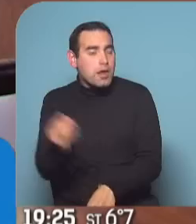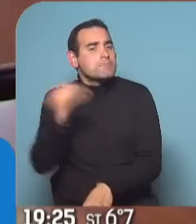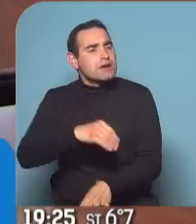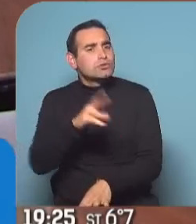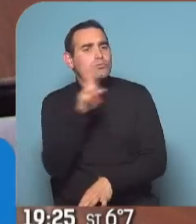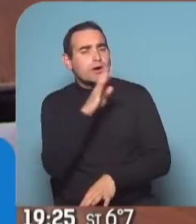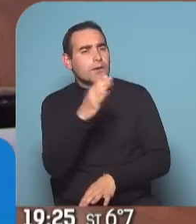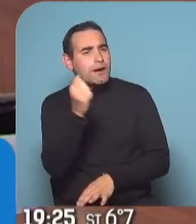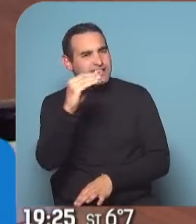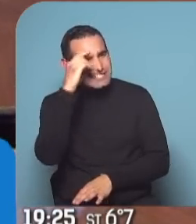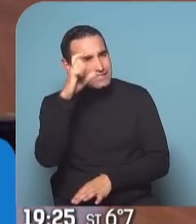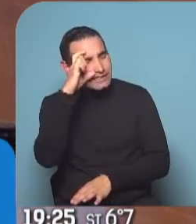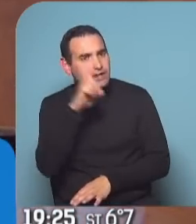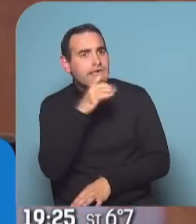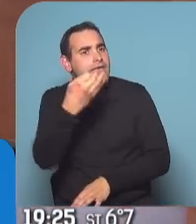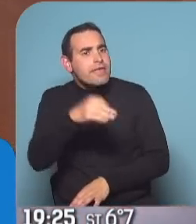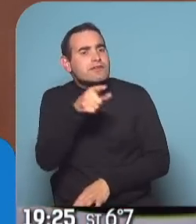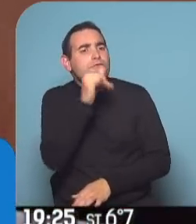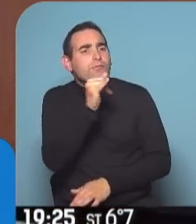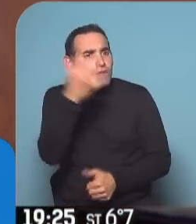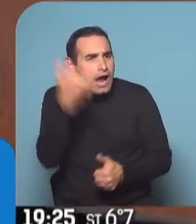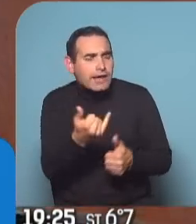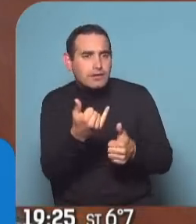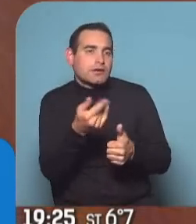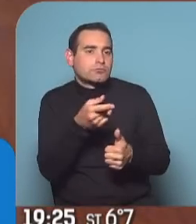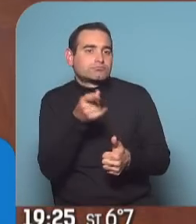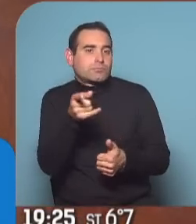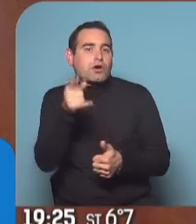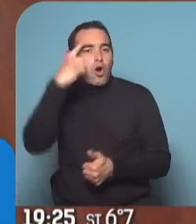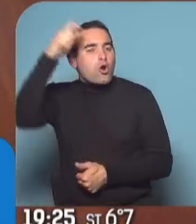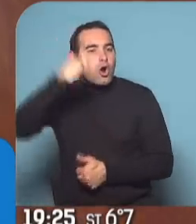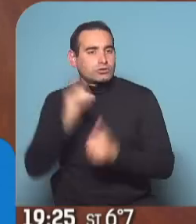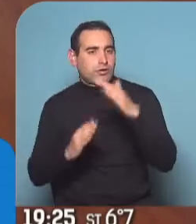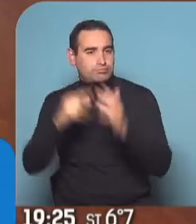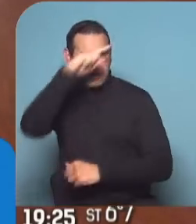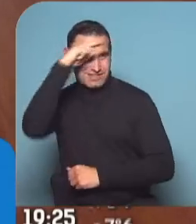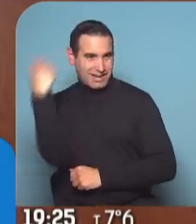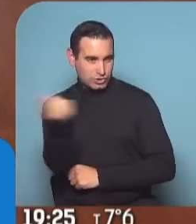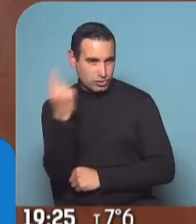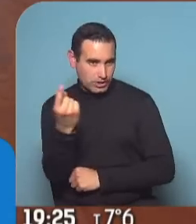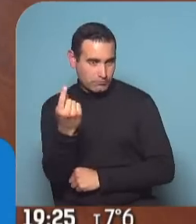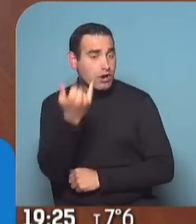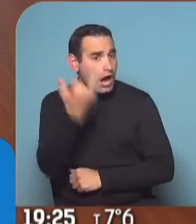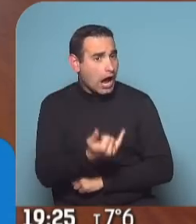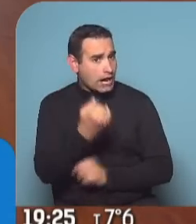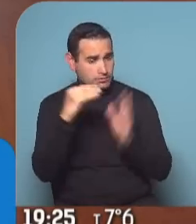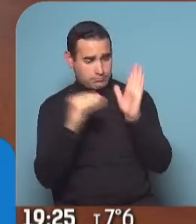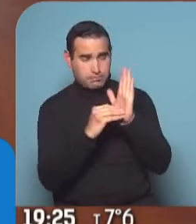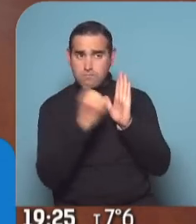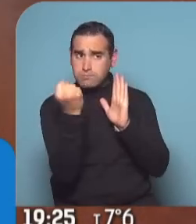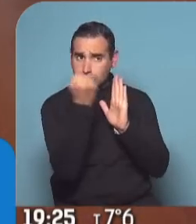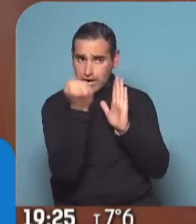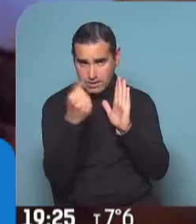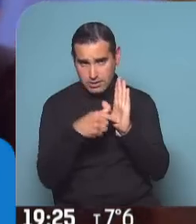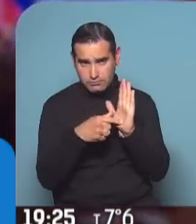Bachelet comparta toda la información que ella tiene con la Corte Penal Internacional. Claro. Porque hay un dato relevante en el informe